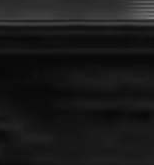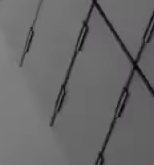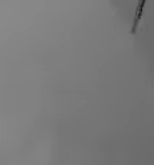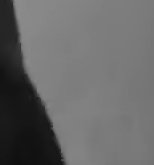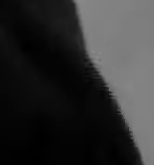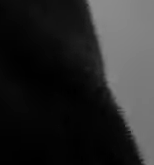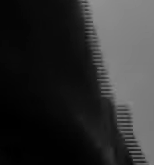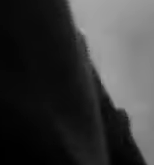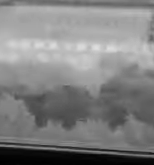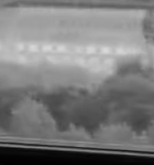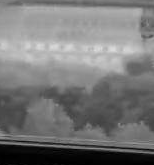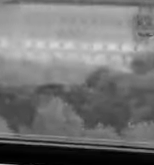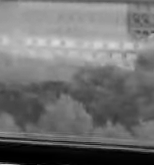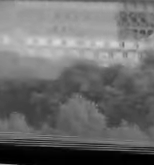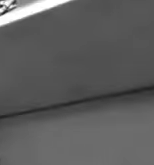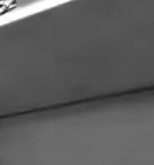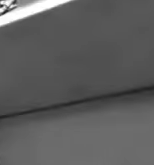Duelo.